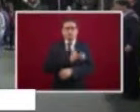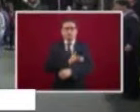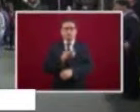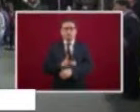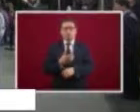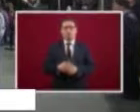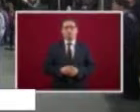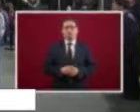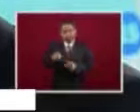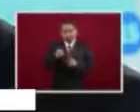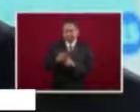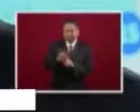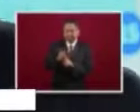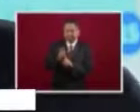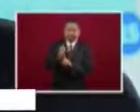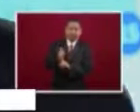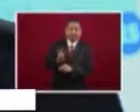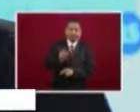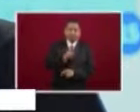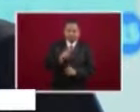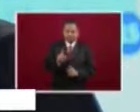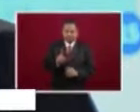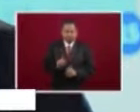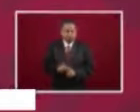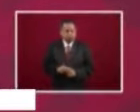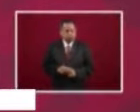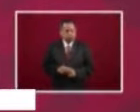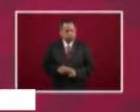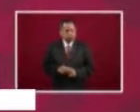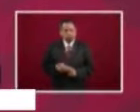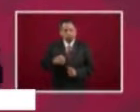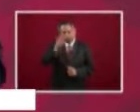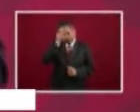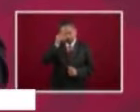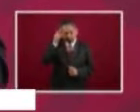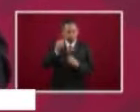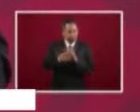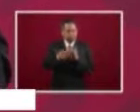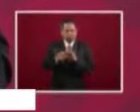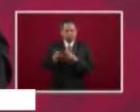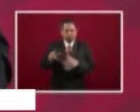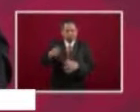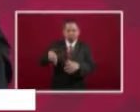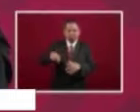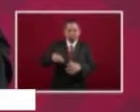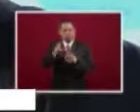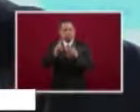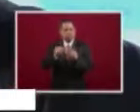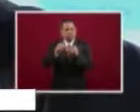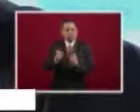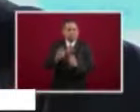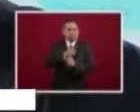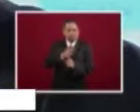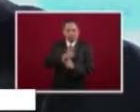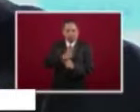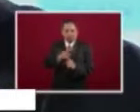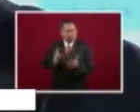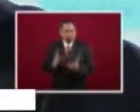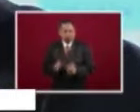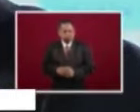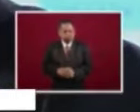mexicanos? No sé si todos los militares, las Fuerzas Armadas no es un monolito, no hay posiciones diversas en su